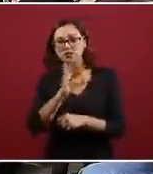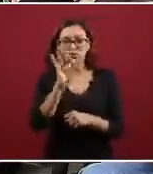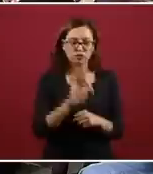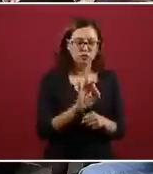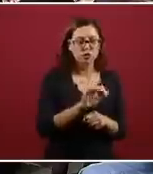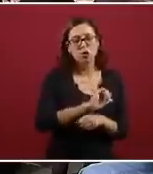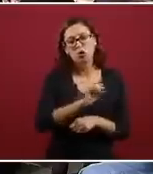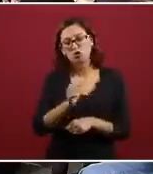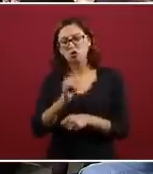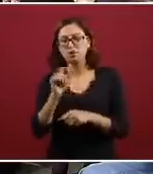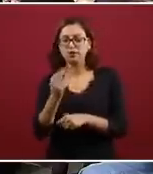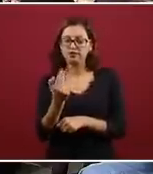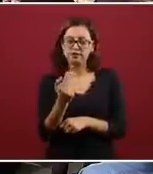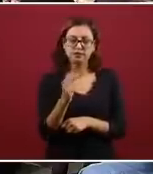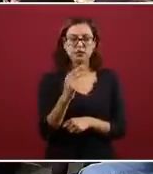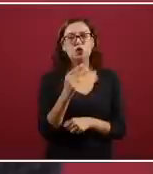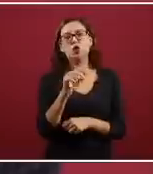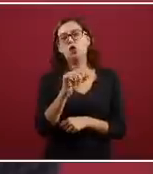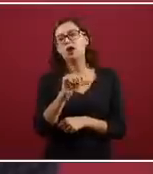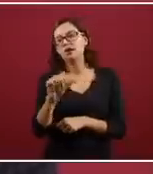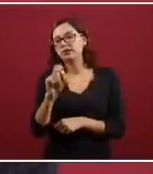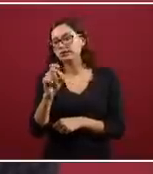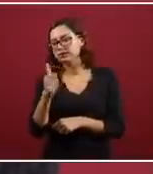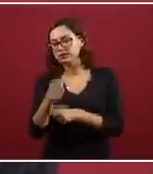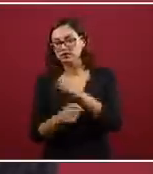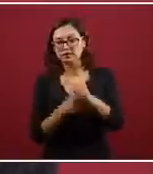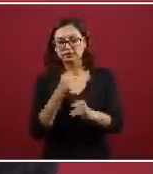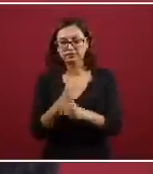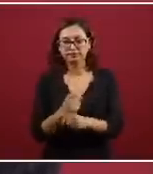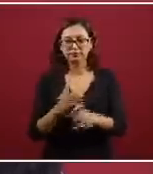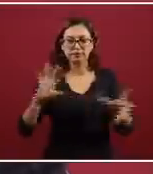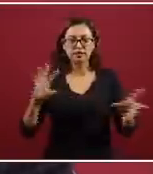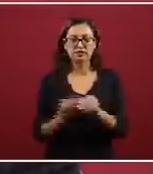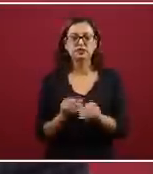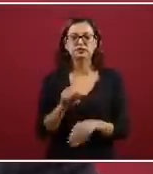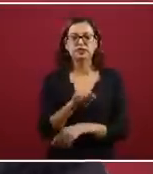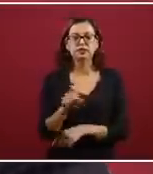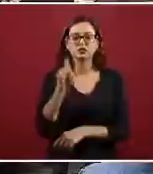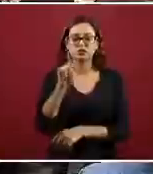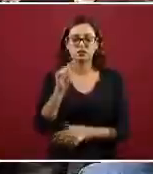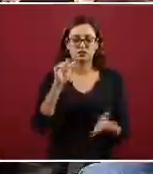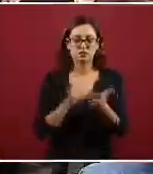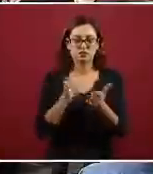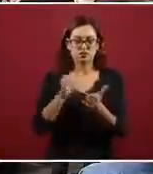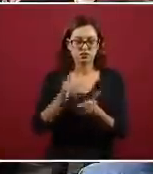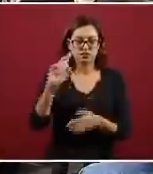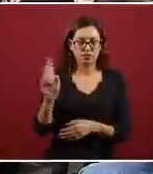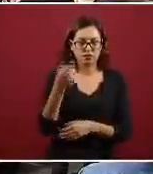35. El monto, repito, son 670 millones de dólares.